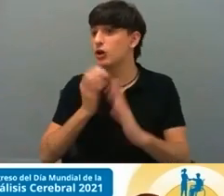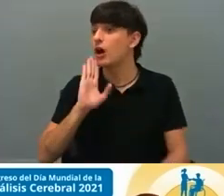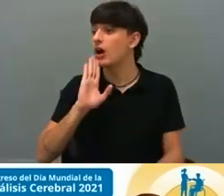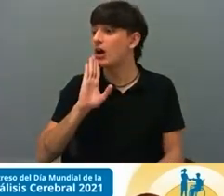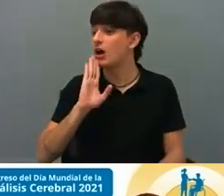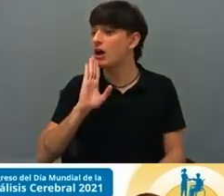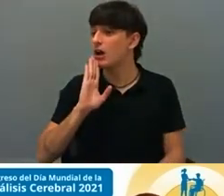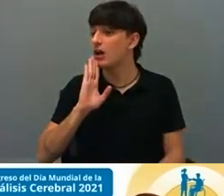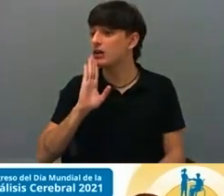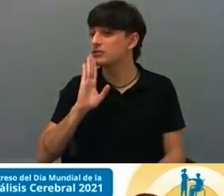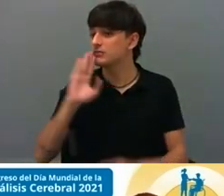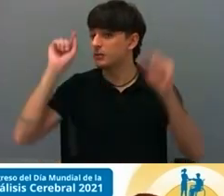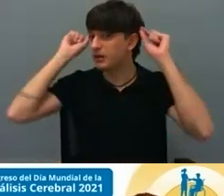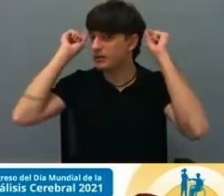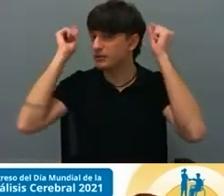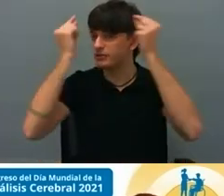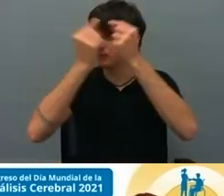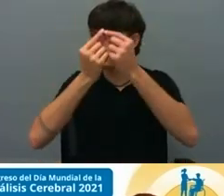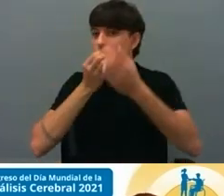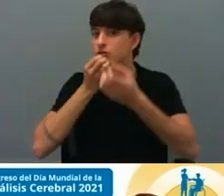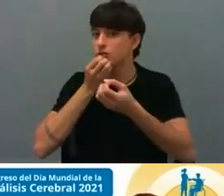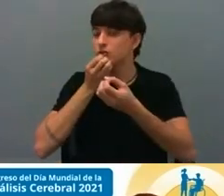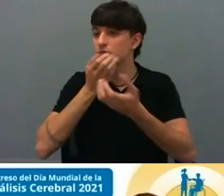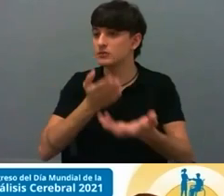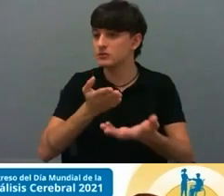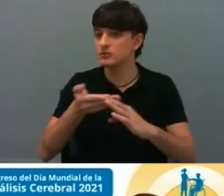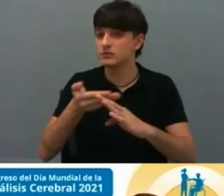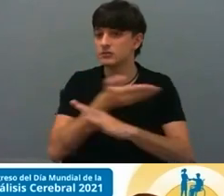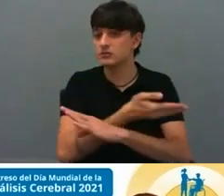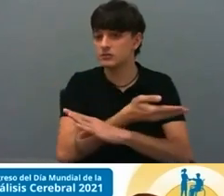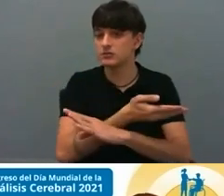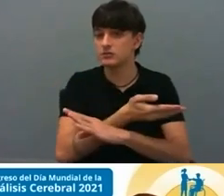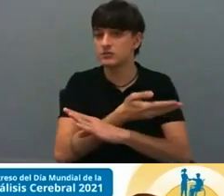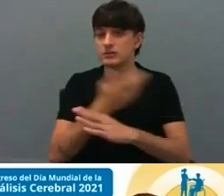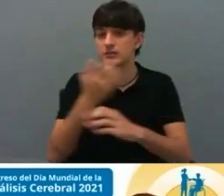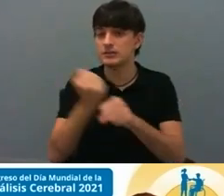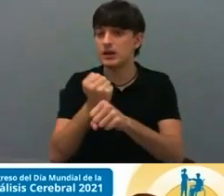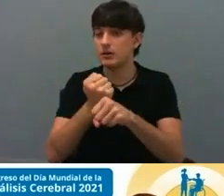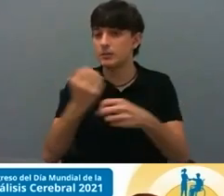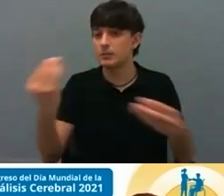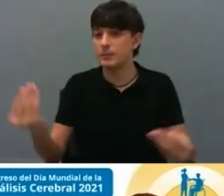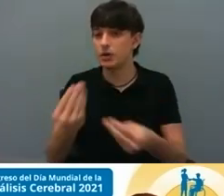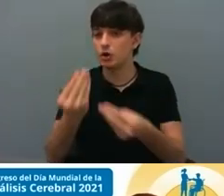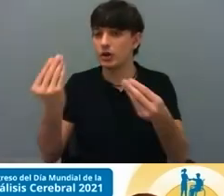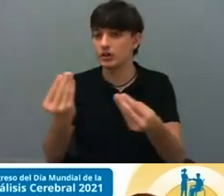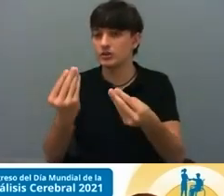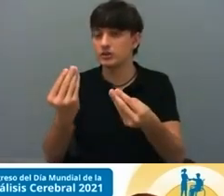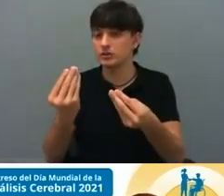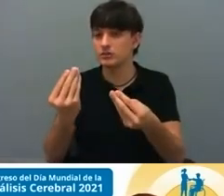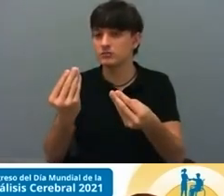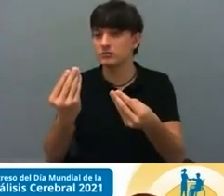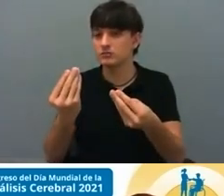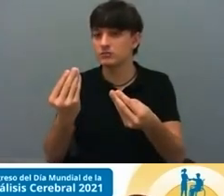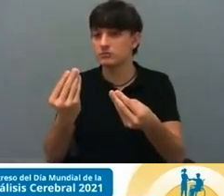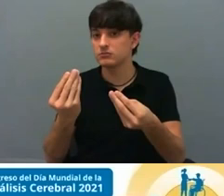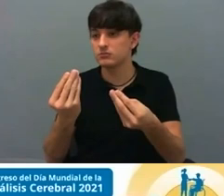cierre del seminario aparece esta valoración para seguir mejorando el trabajo que realizamos. Y bueno, pues